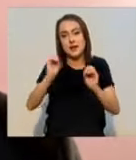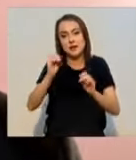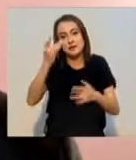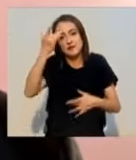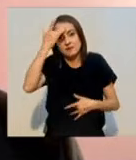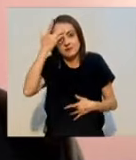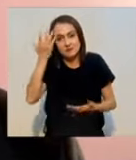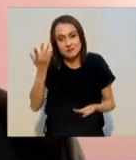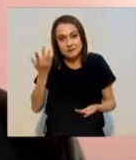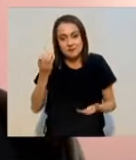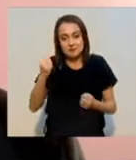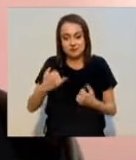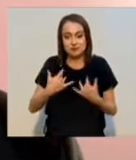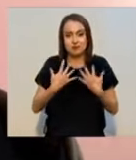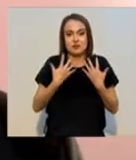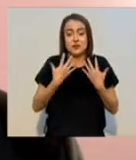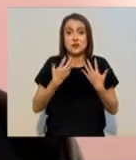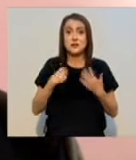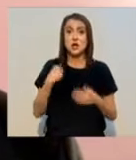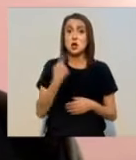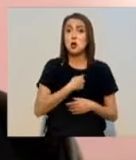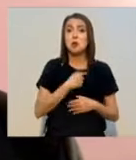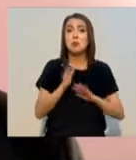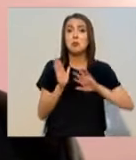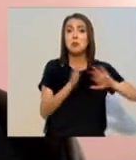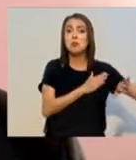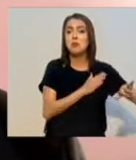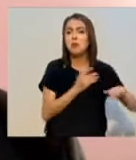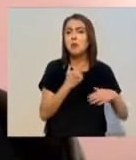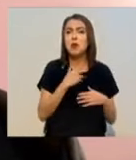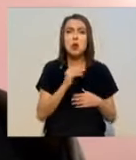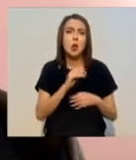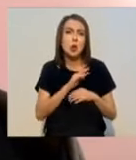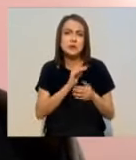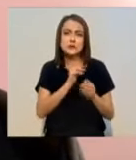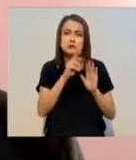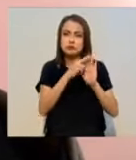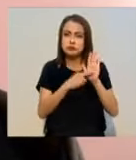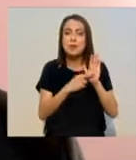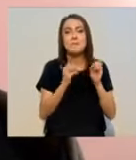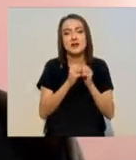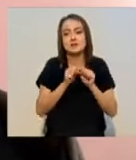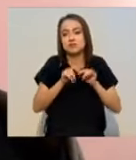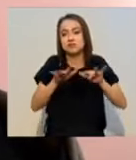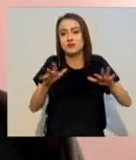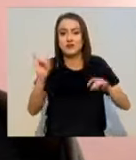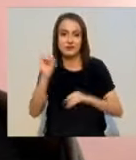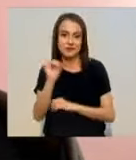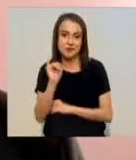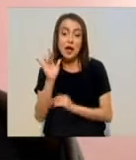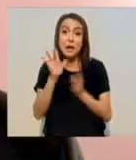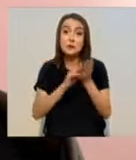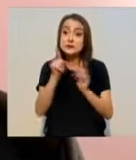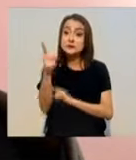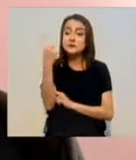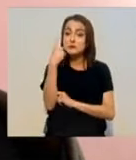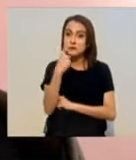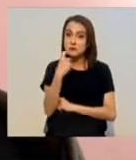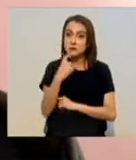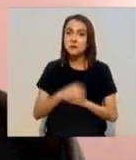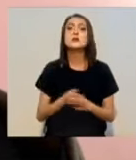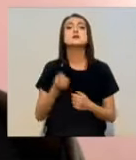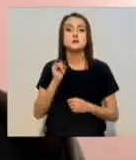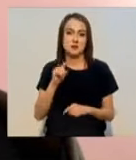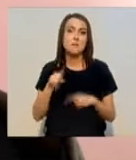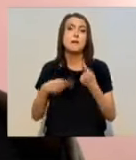infectar. Si empezamos a vulnerar esas protecciones, pues va a haber más infección. Entonces, aprovechando esa pregunta,